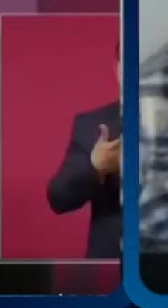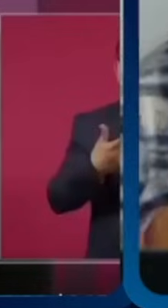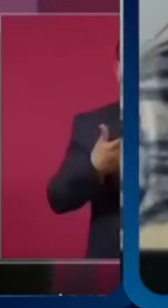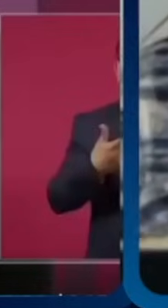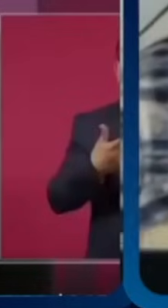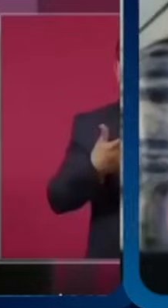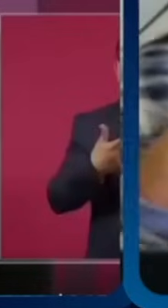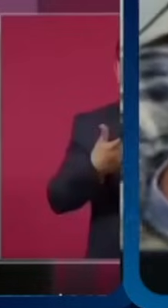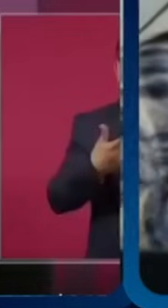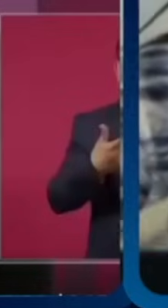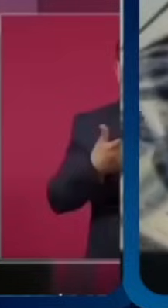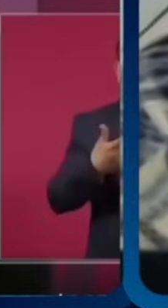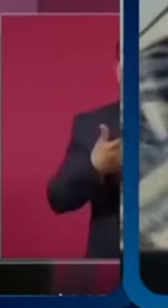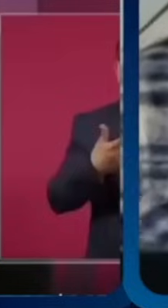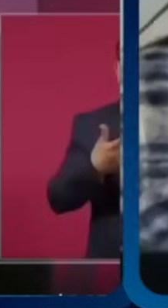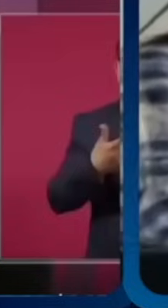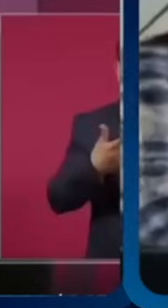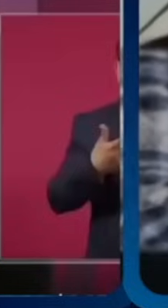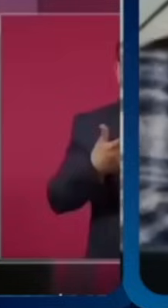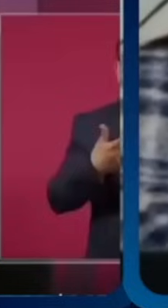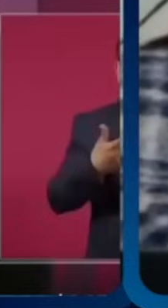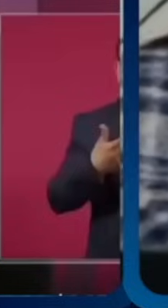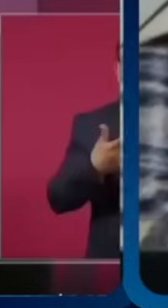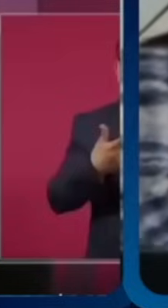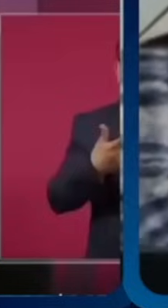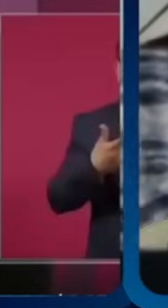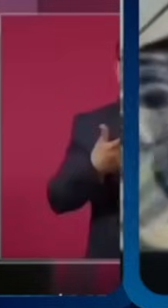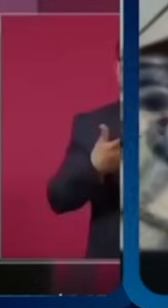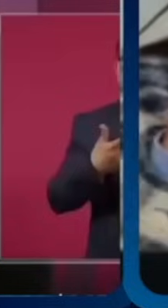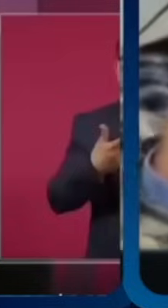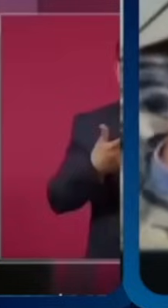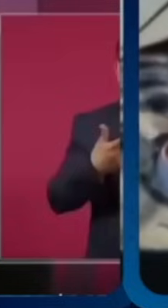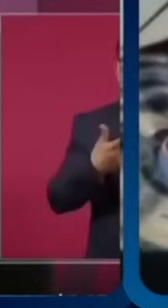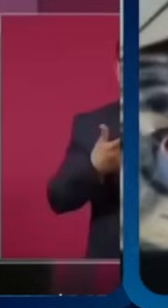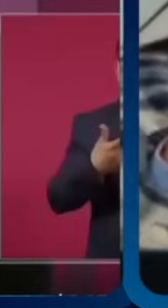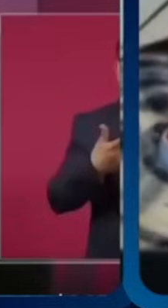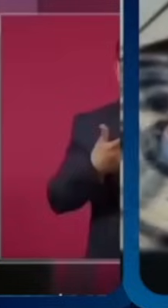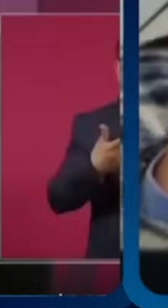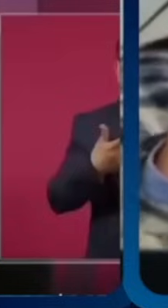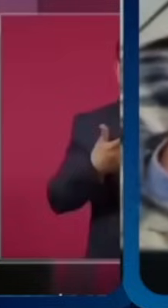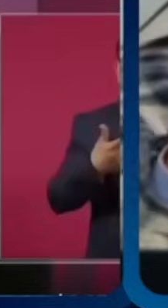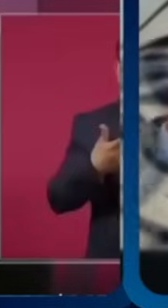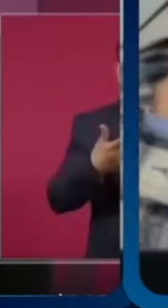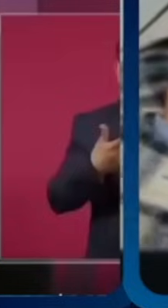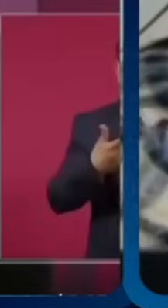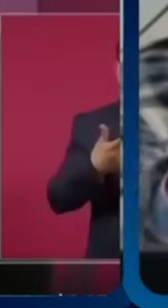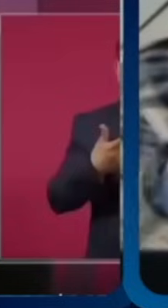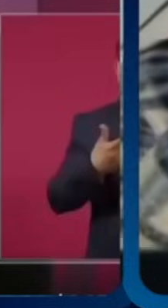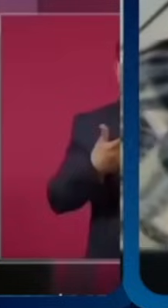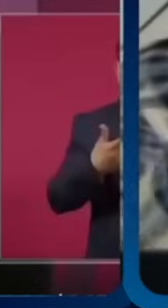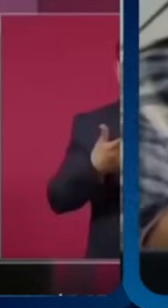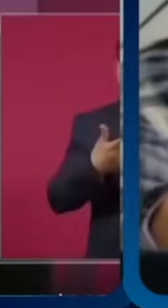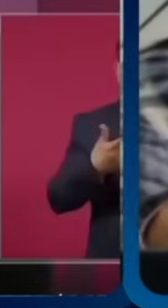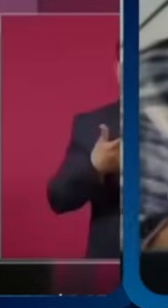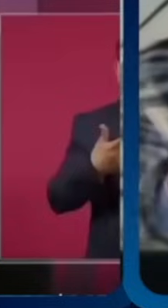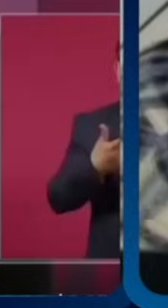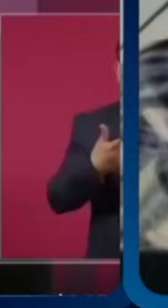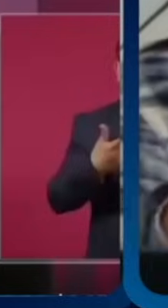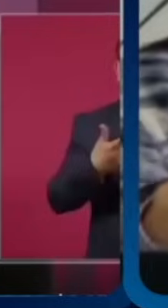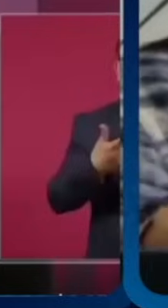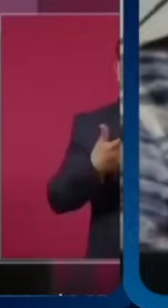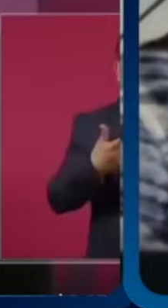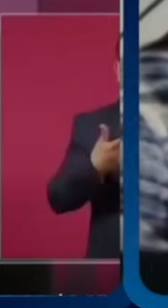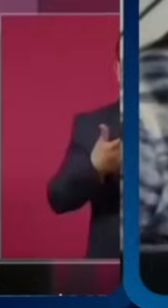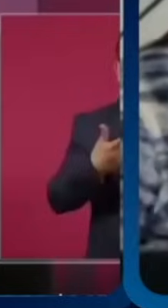bodega. Su servidora, ay perdón, ya me ando aquí alterando, su servidora es abogada de la Universidad de Guadalajara,